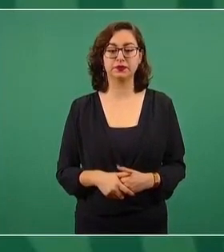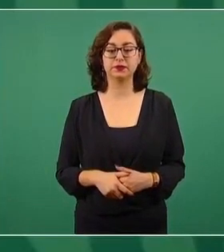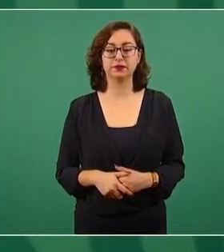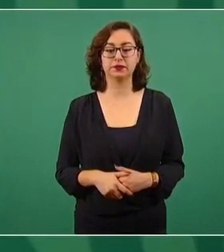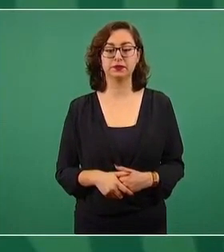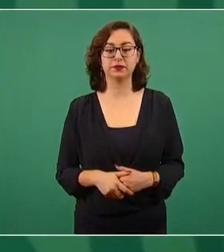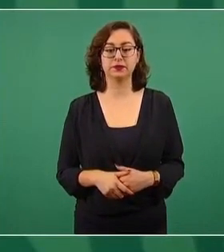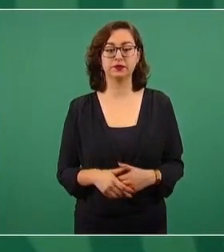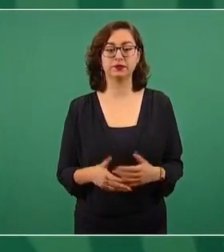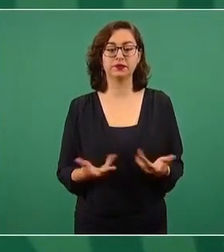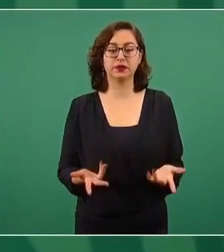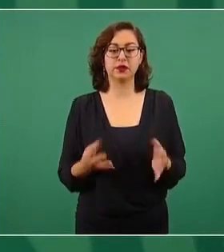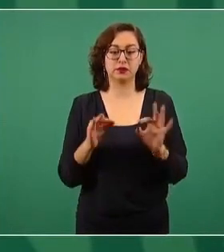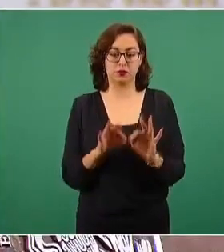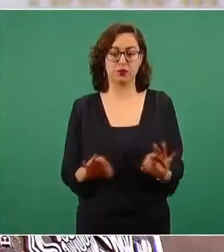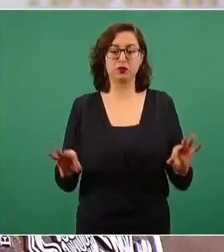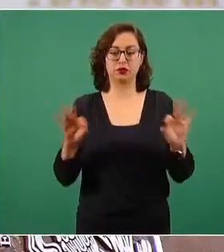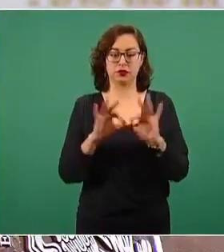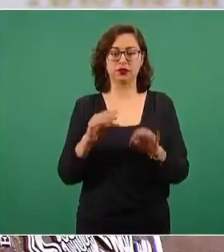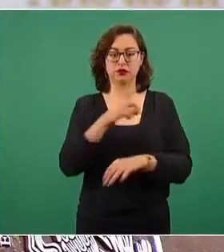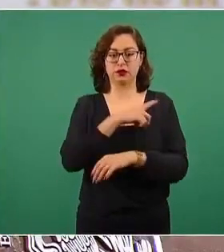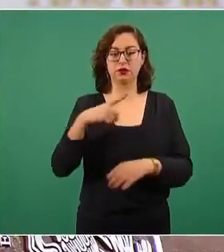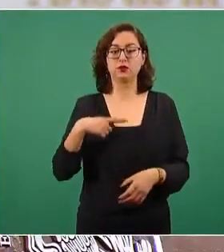subrayar, que no ha habido aumentos